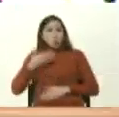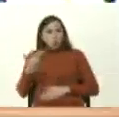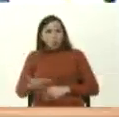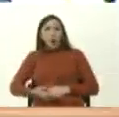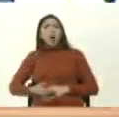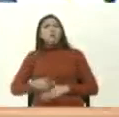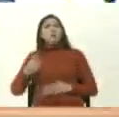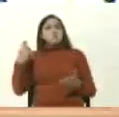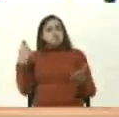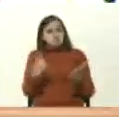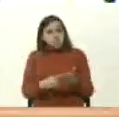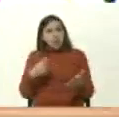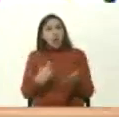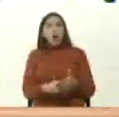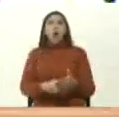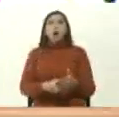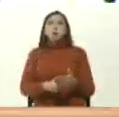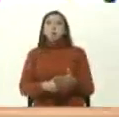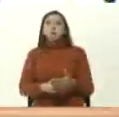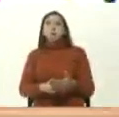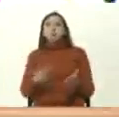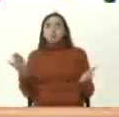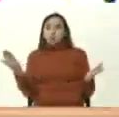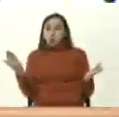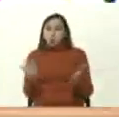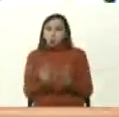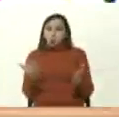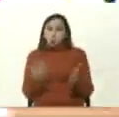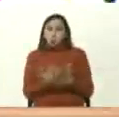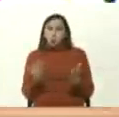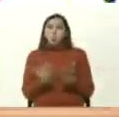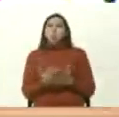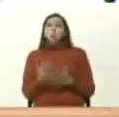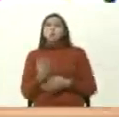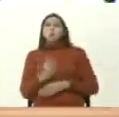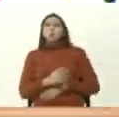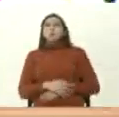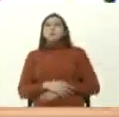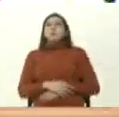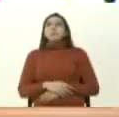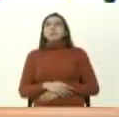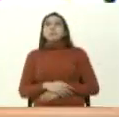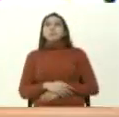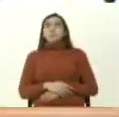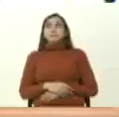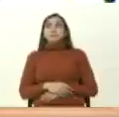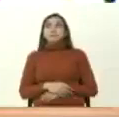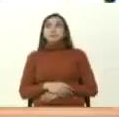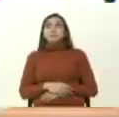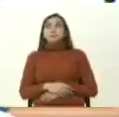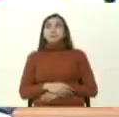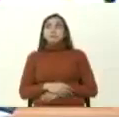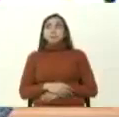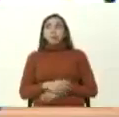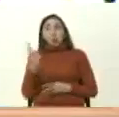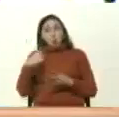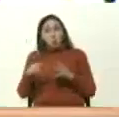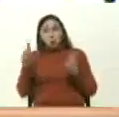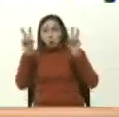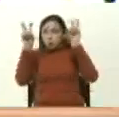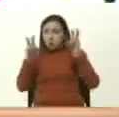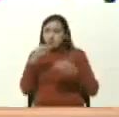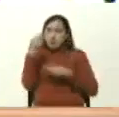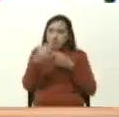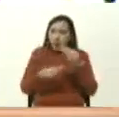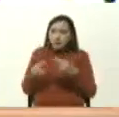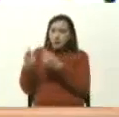capacidad y posibilidades de enfrentar el tema administrativo del sector privado. Y otros aspectos que tienen que ver con los